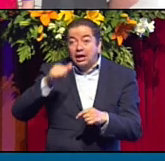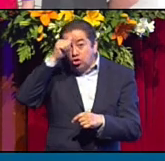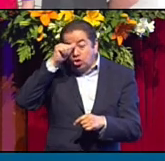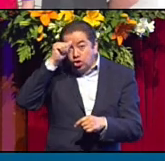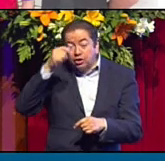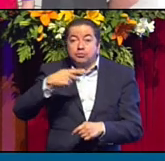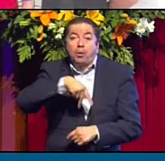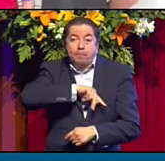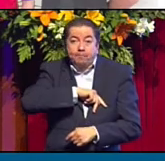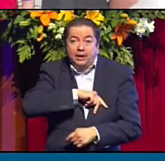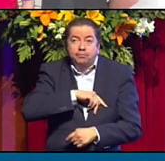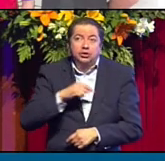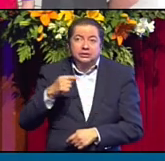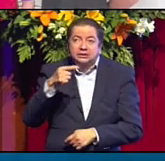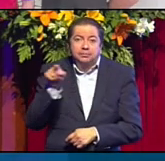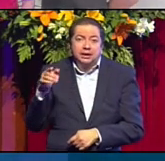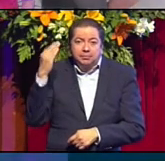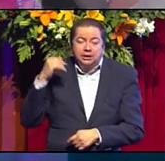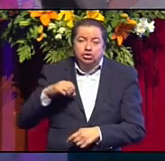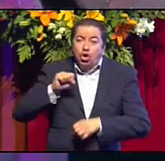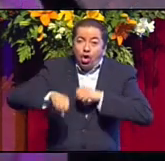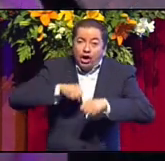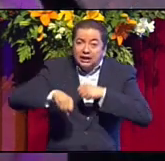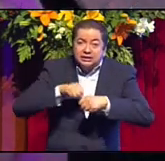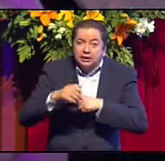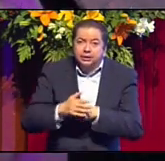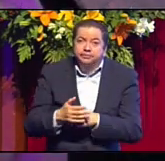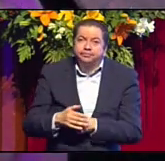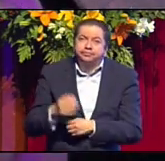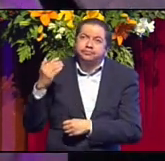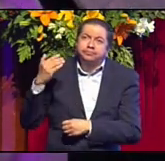premiamos en una corrida ciclística, pero el año